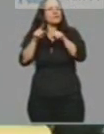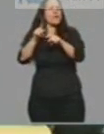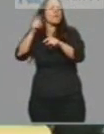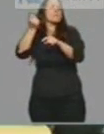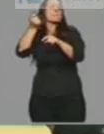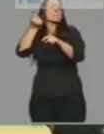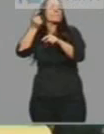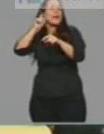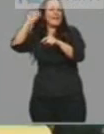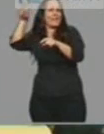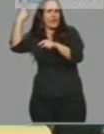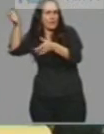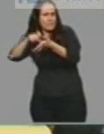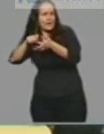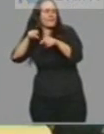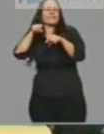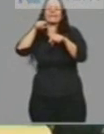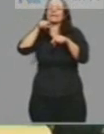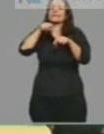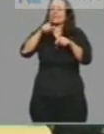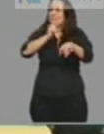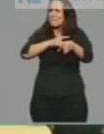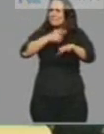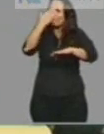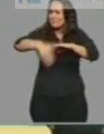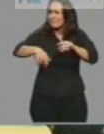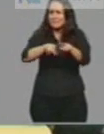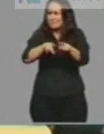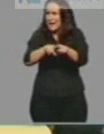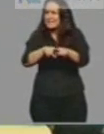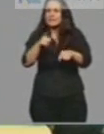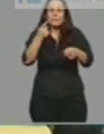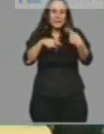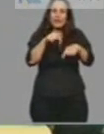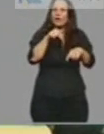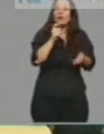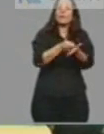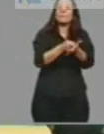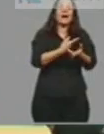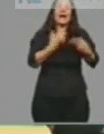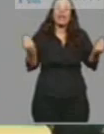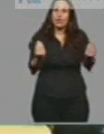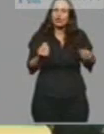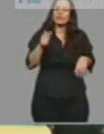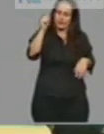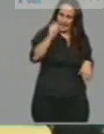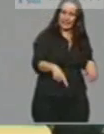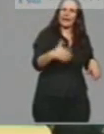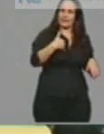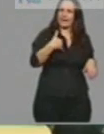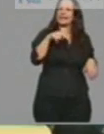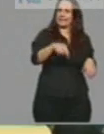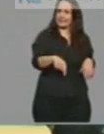extranjera, por los mismos plazos, únicamente que serán pagaderos aquí en la República Argentina, en la